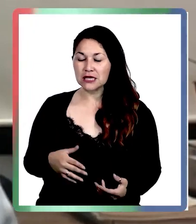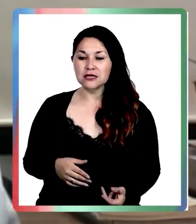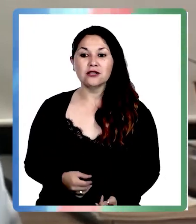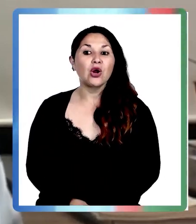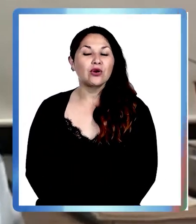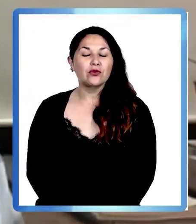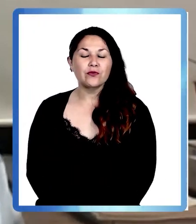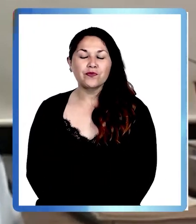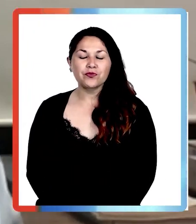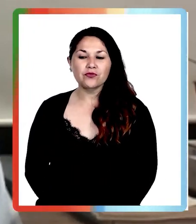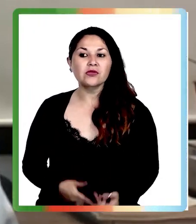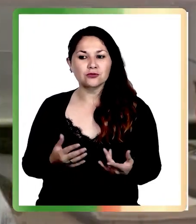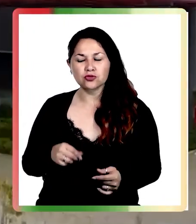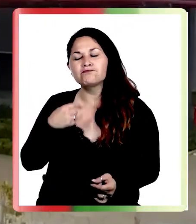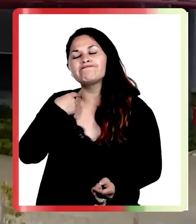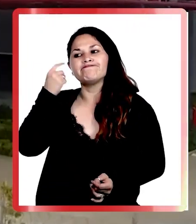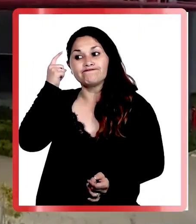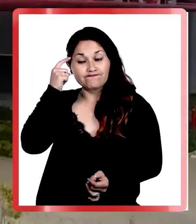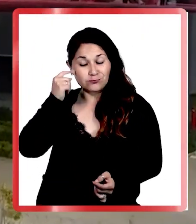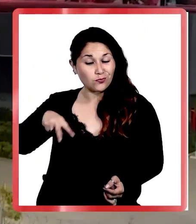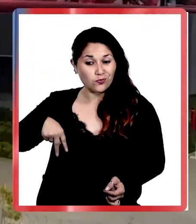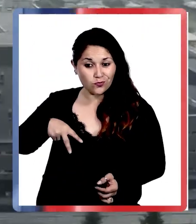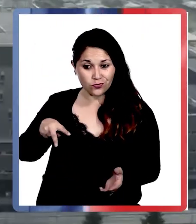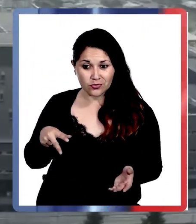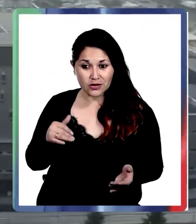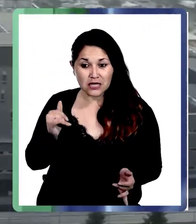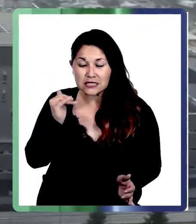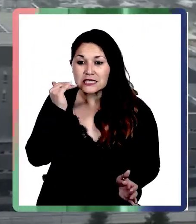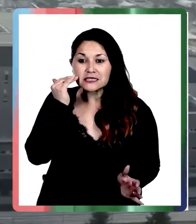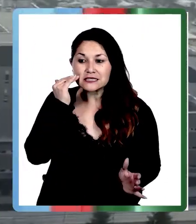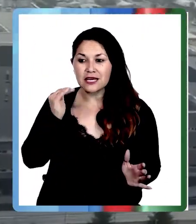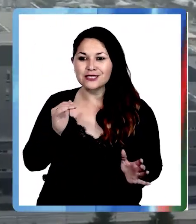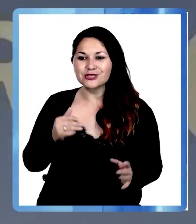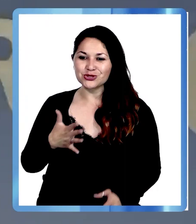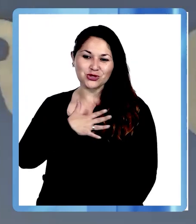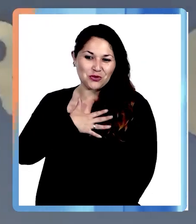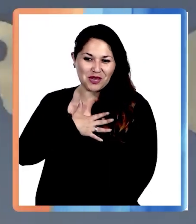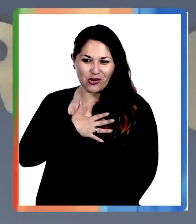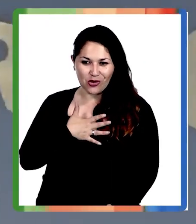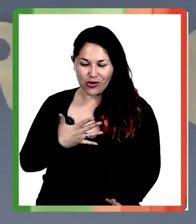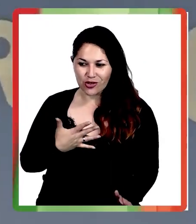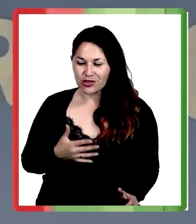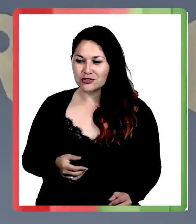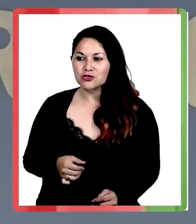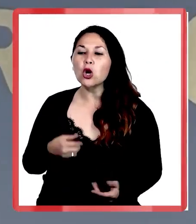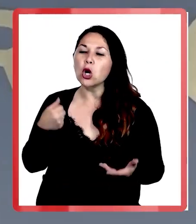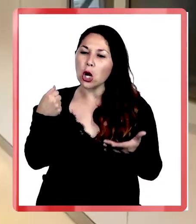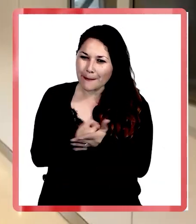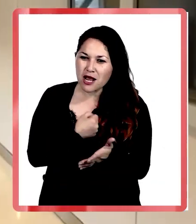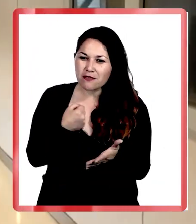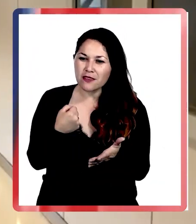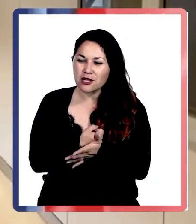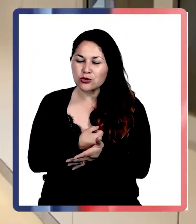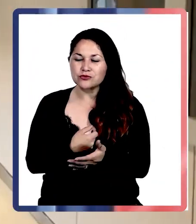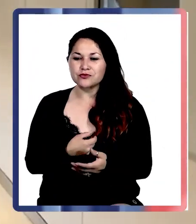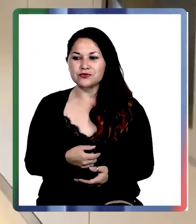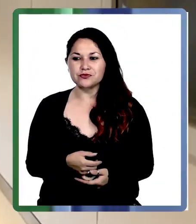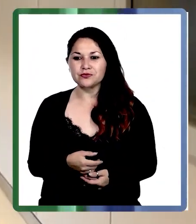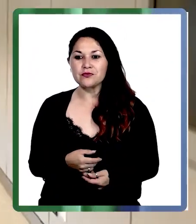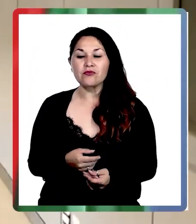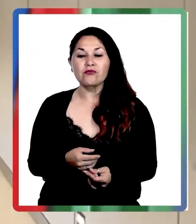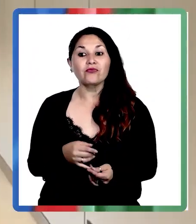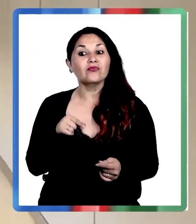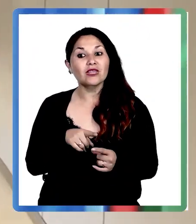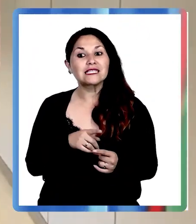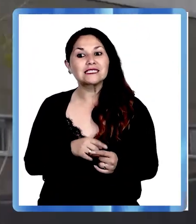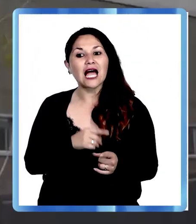es lo que nosotros postulamos? ¿Qué es lo que queremos? Esto ya casi es algo propio mío, porque he luchado tanto por esto.